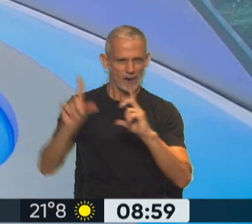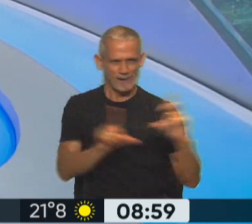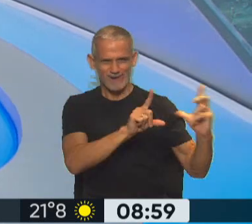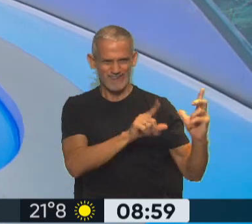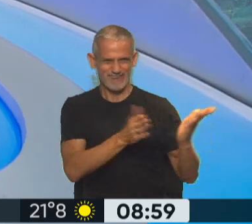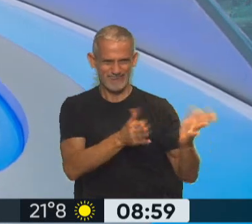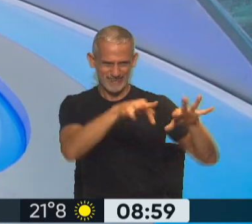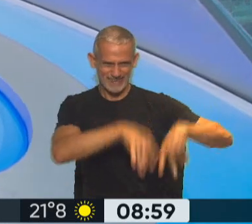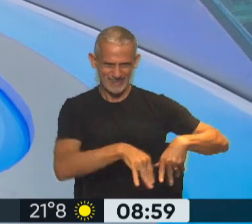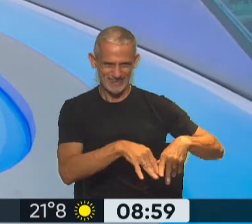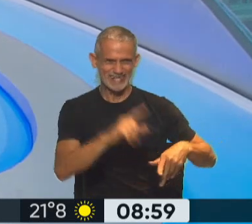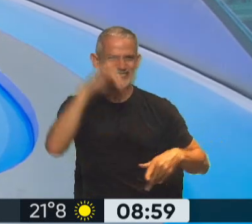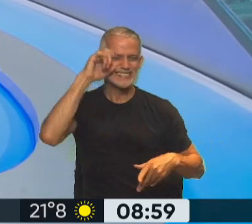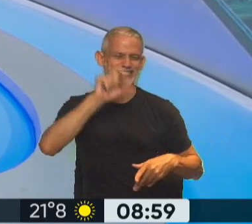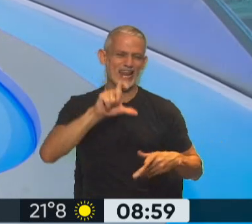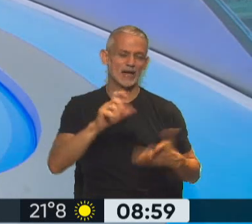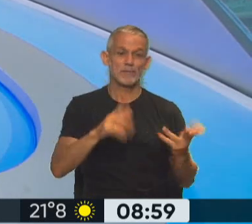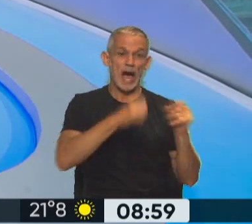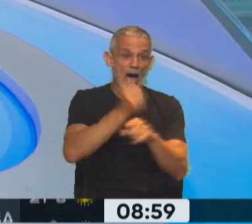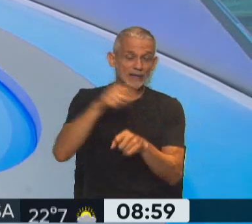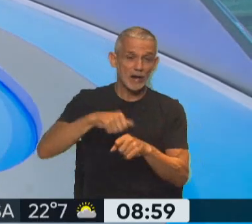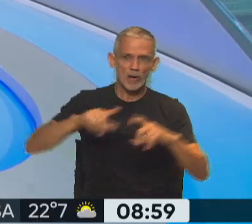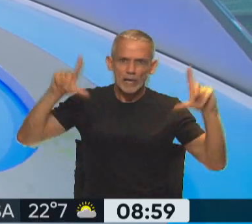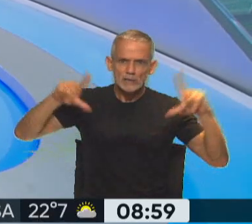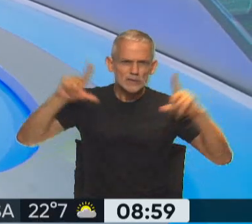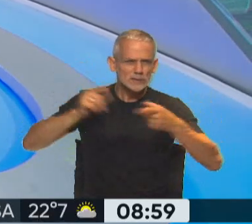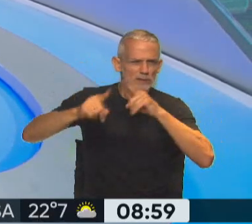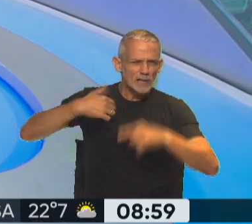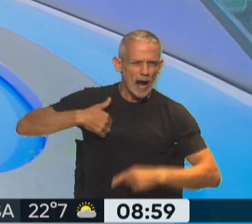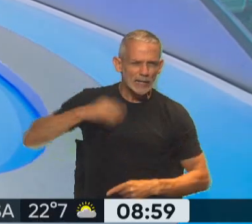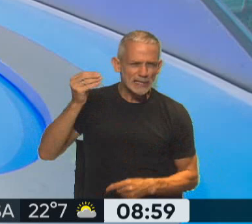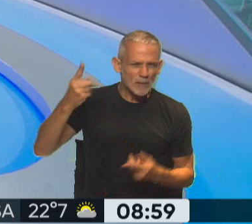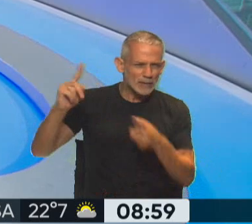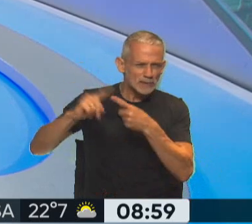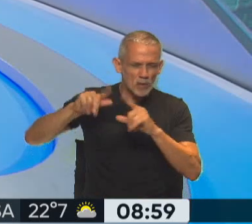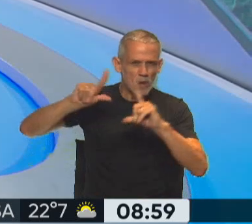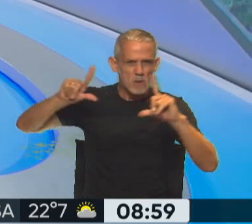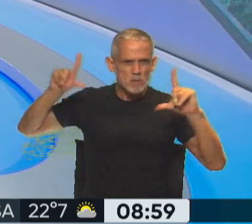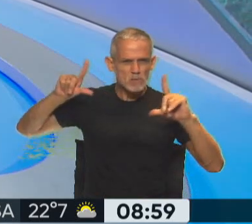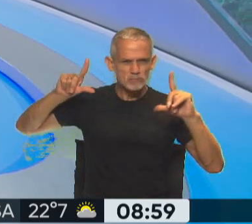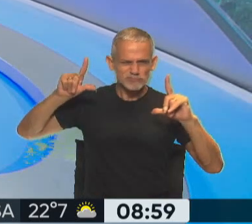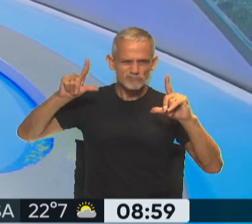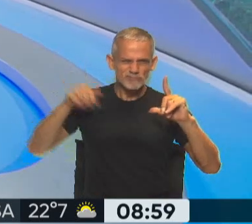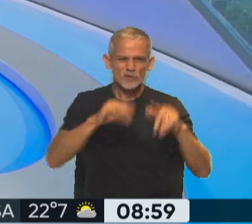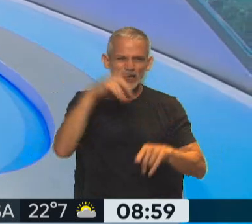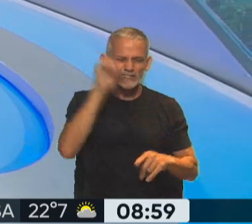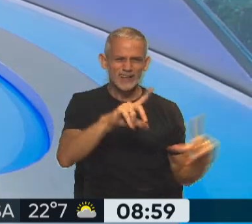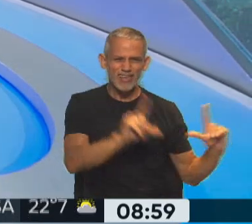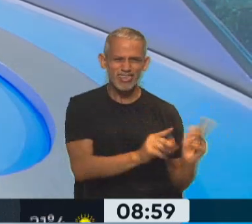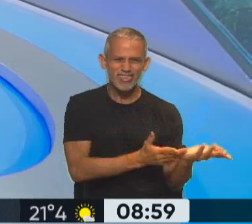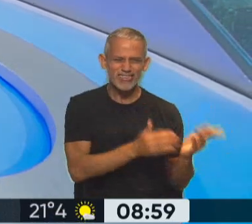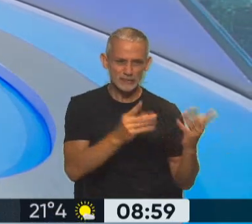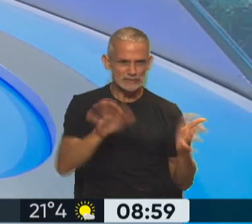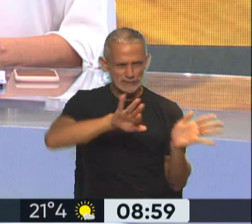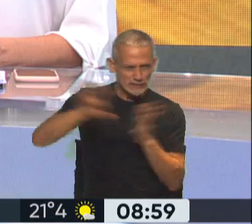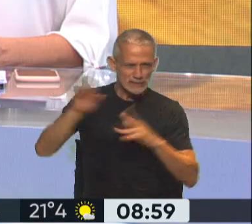trascendencia particular porque por el momento todas las luces se llevaron los acuerdos entre Argentina y Brasil no como que eclipsan esta cumbre de